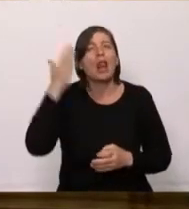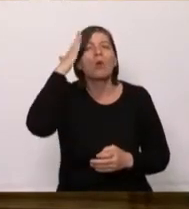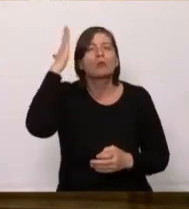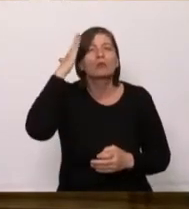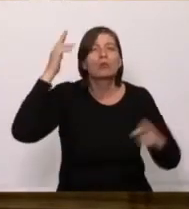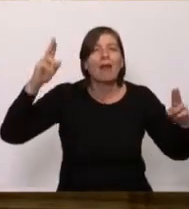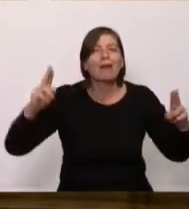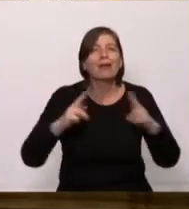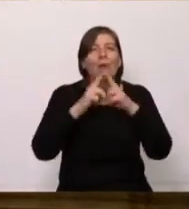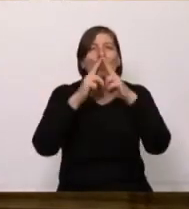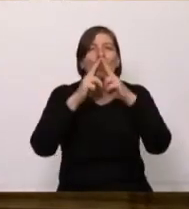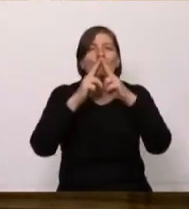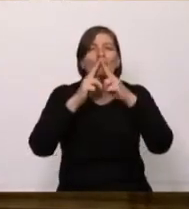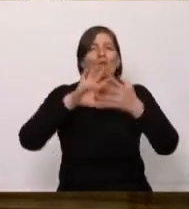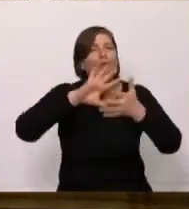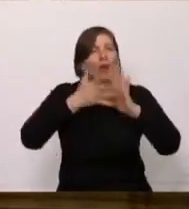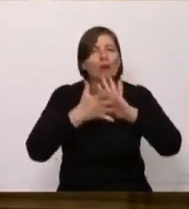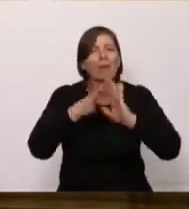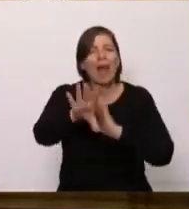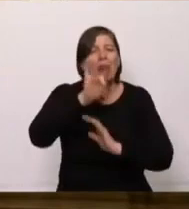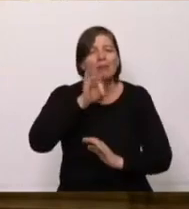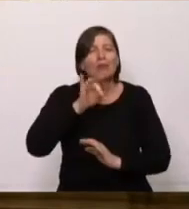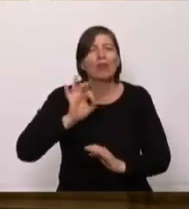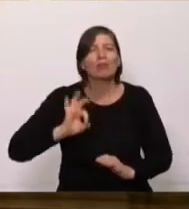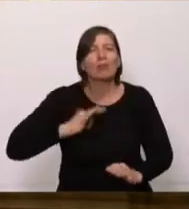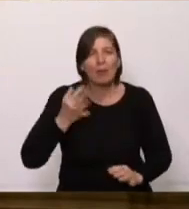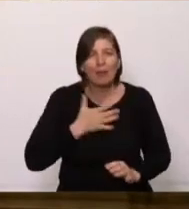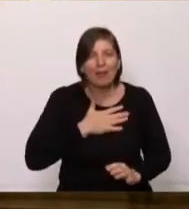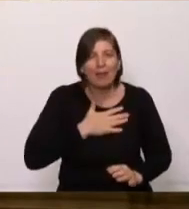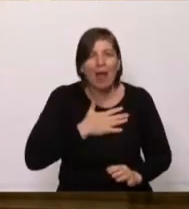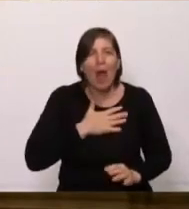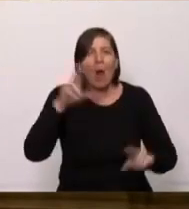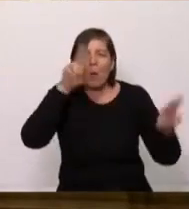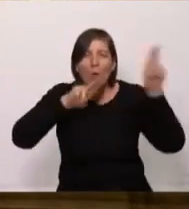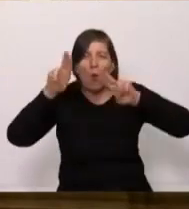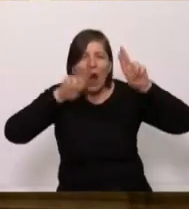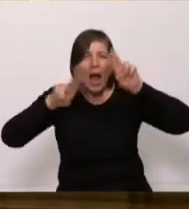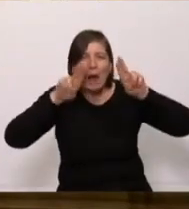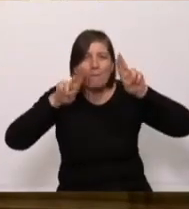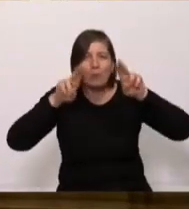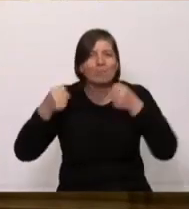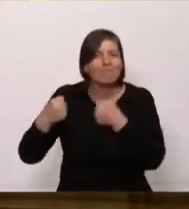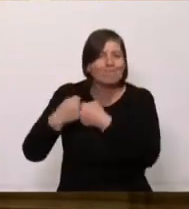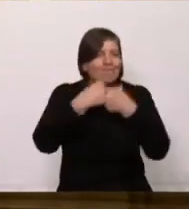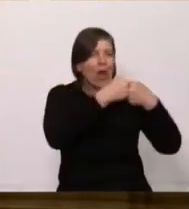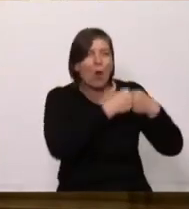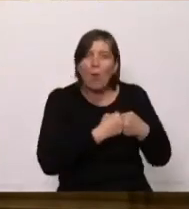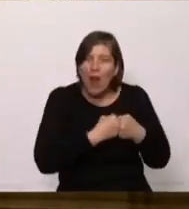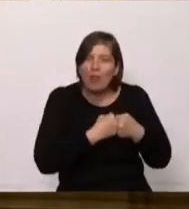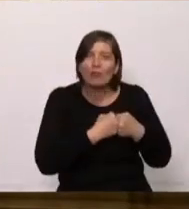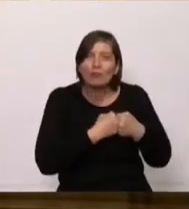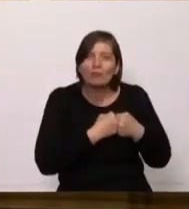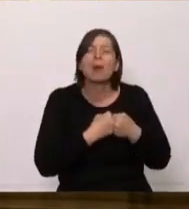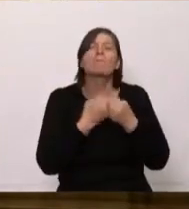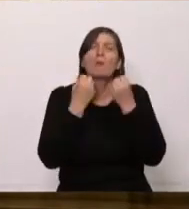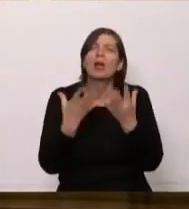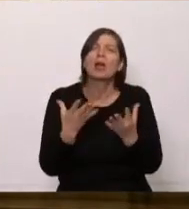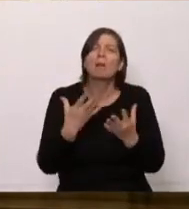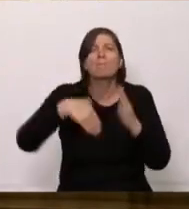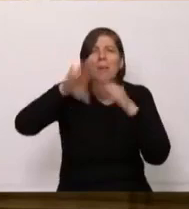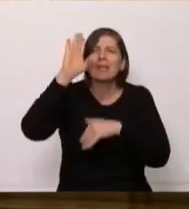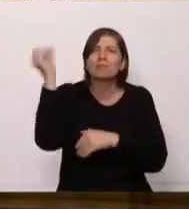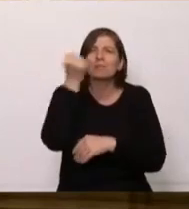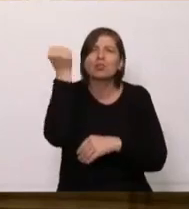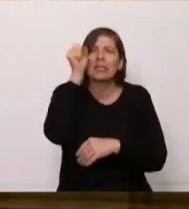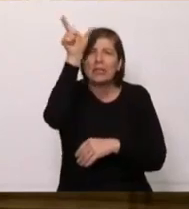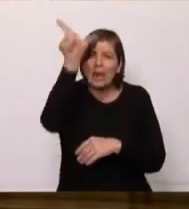La cultura del encuentro tiene que ver con un estilo de vida en el cual buscamos coincidencias, porque valoramos